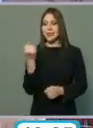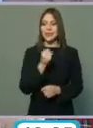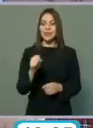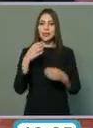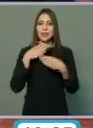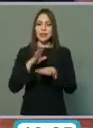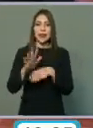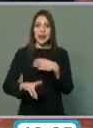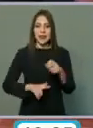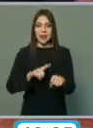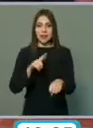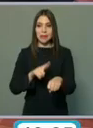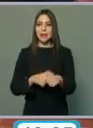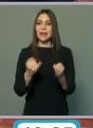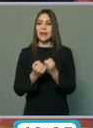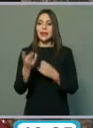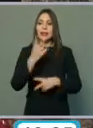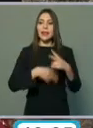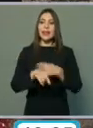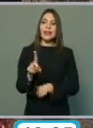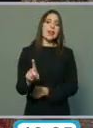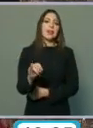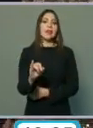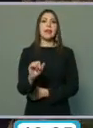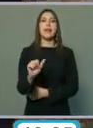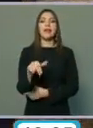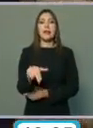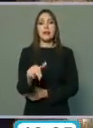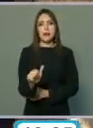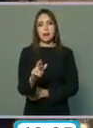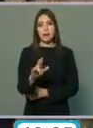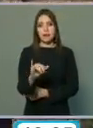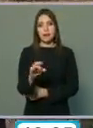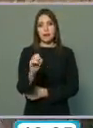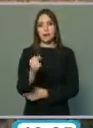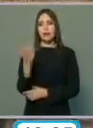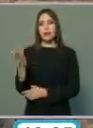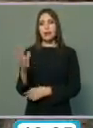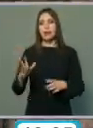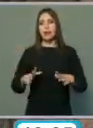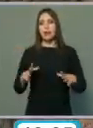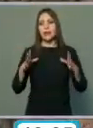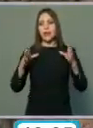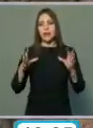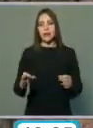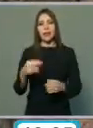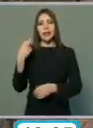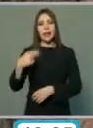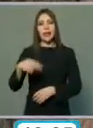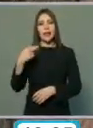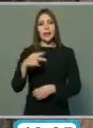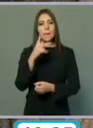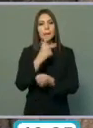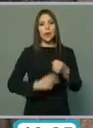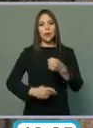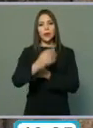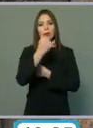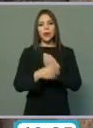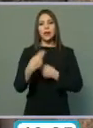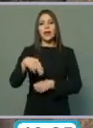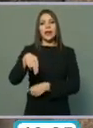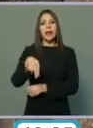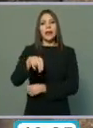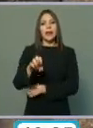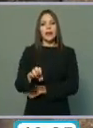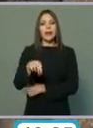de compañía. Y nos acompaña Diana Ríos, la fundadora del proyecto Nenuki. Bienvenida. Así Y es. nos acompaña Martín. Y